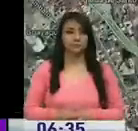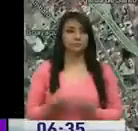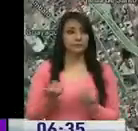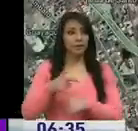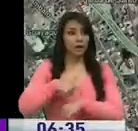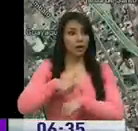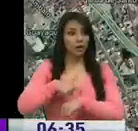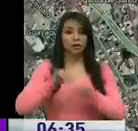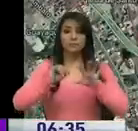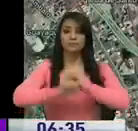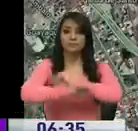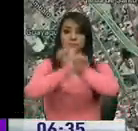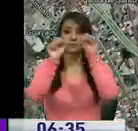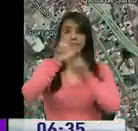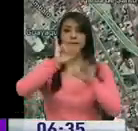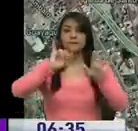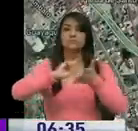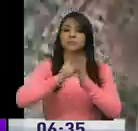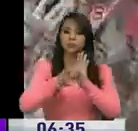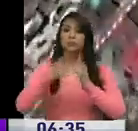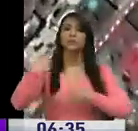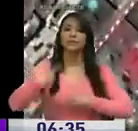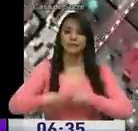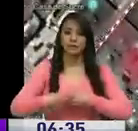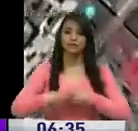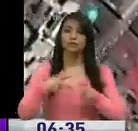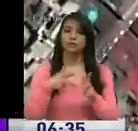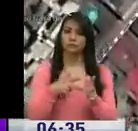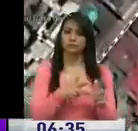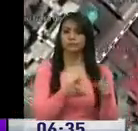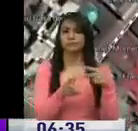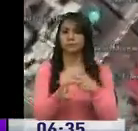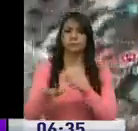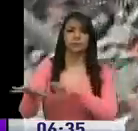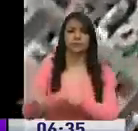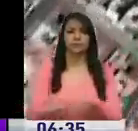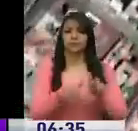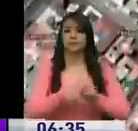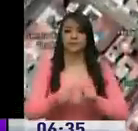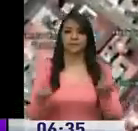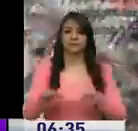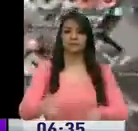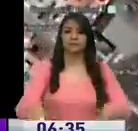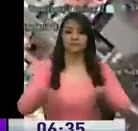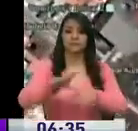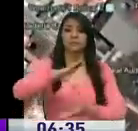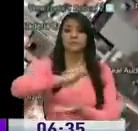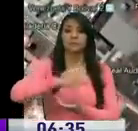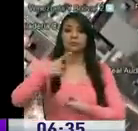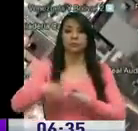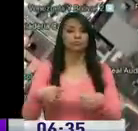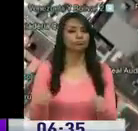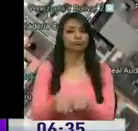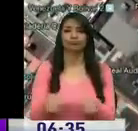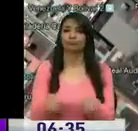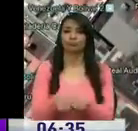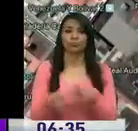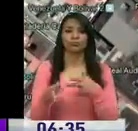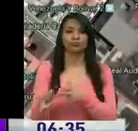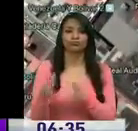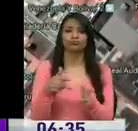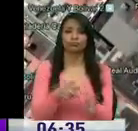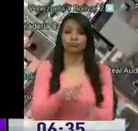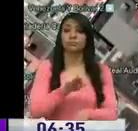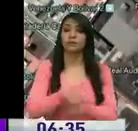6:36 de la mañana quito está sumamente movida todas estas zonas del centro de Quito también tiene una carga fuerte